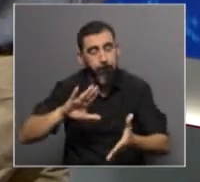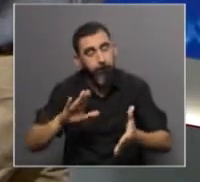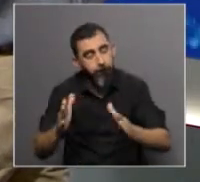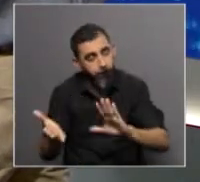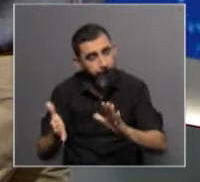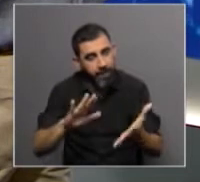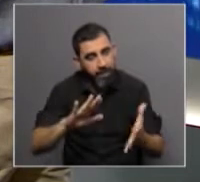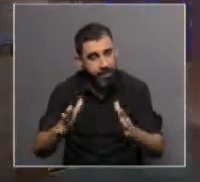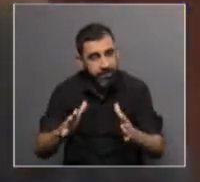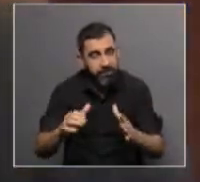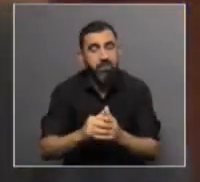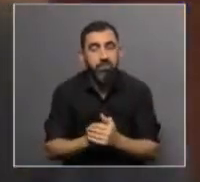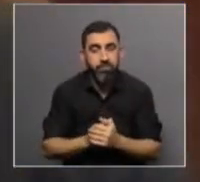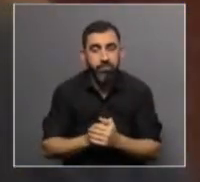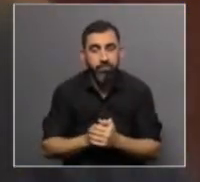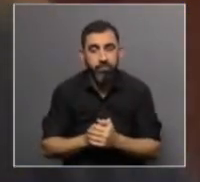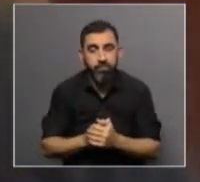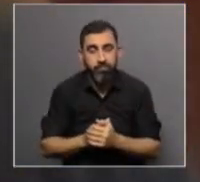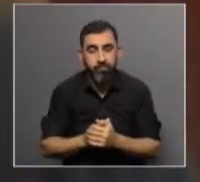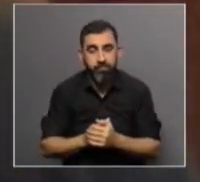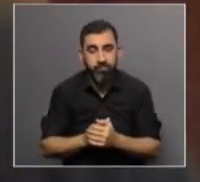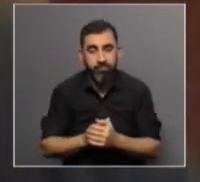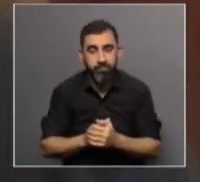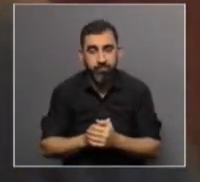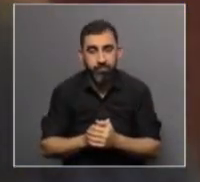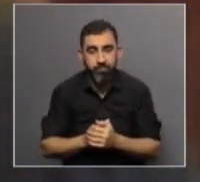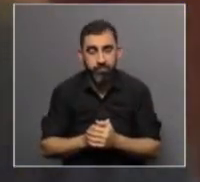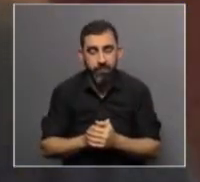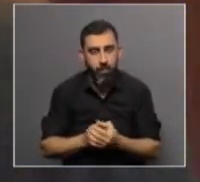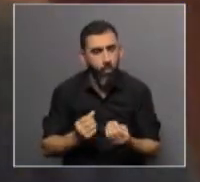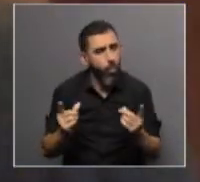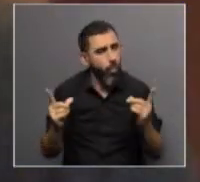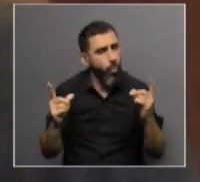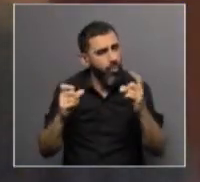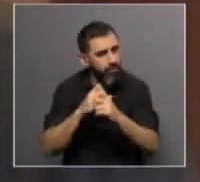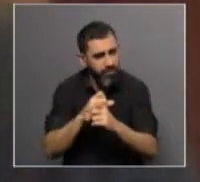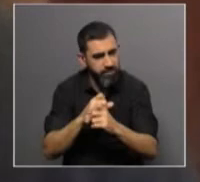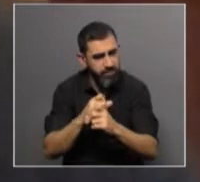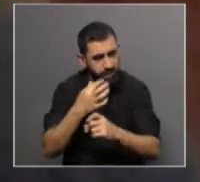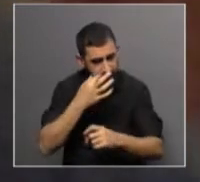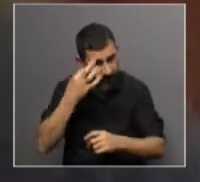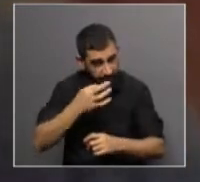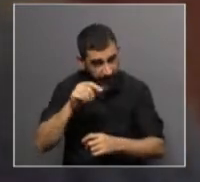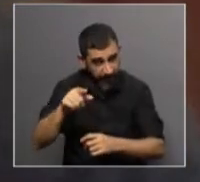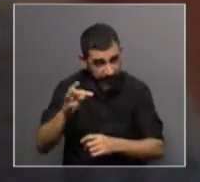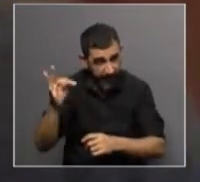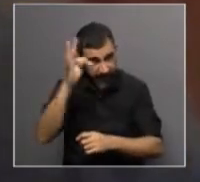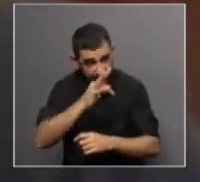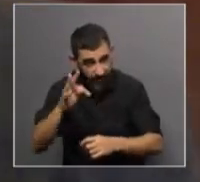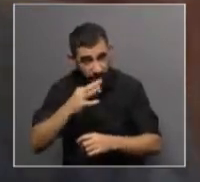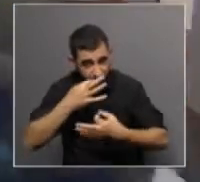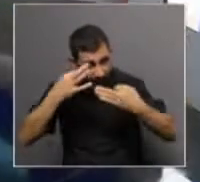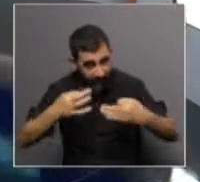parece muy claramente muy difícil de aceptar que